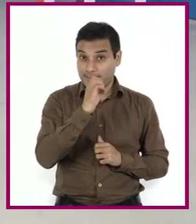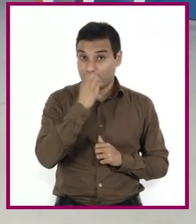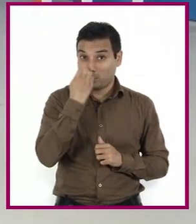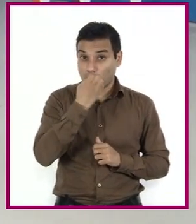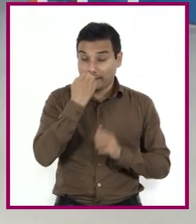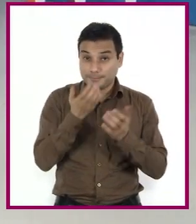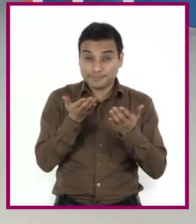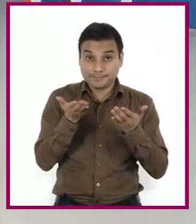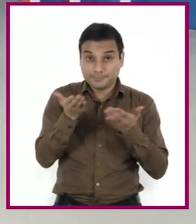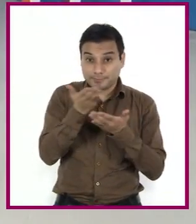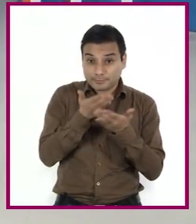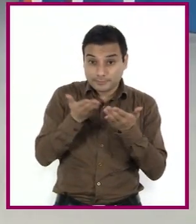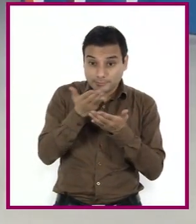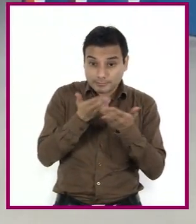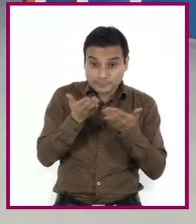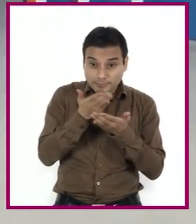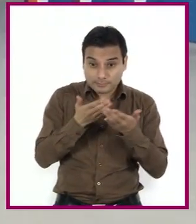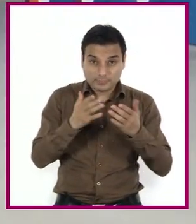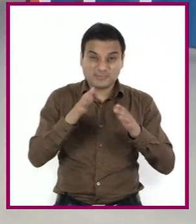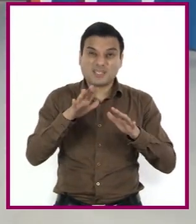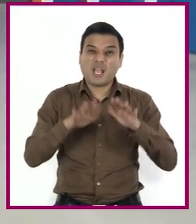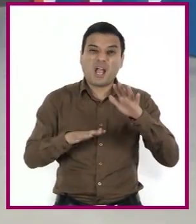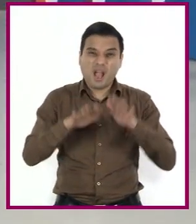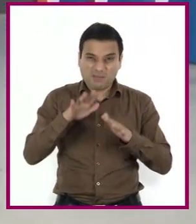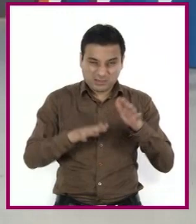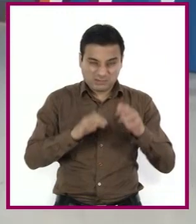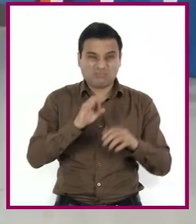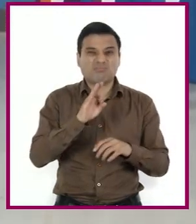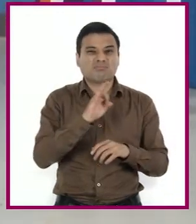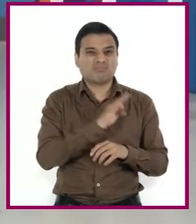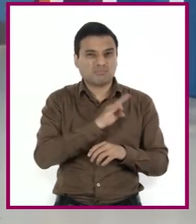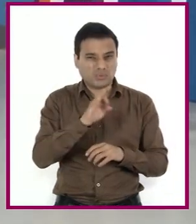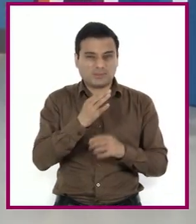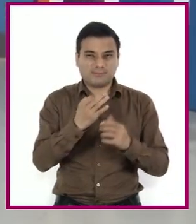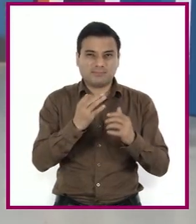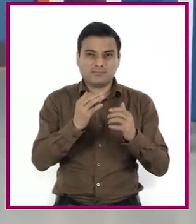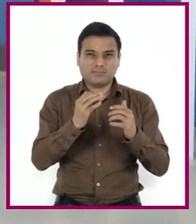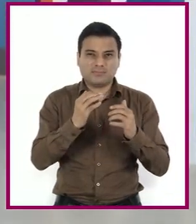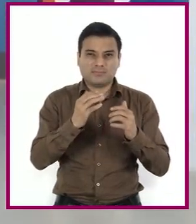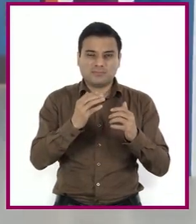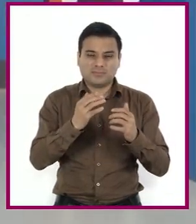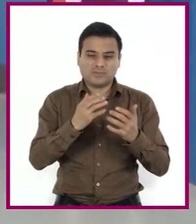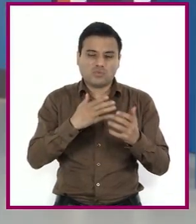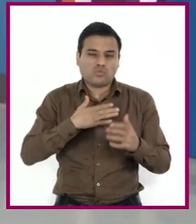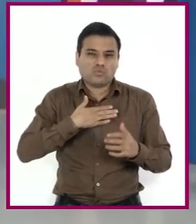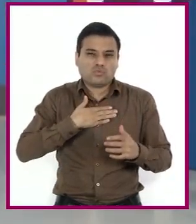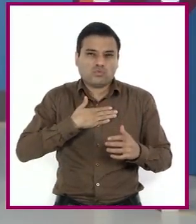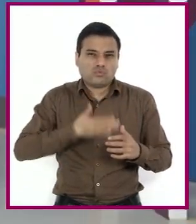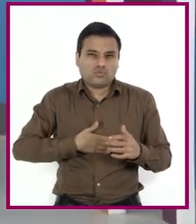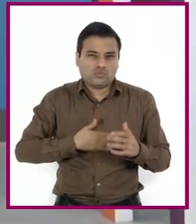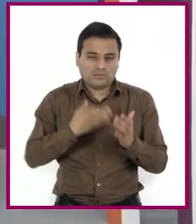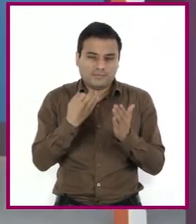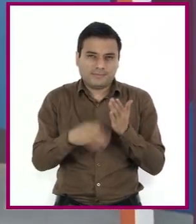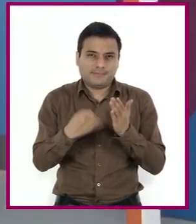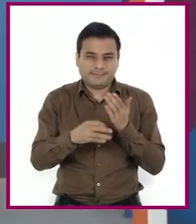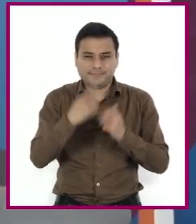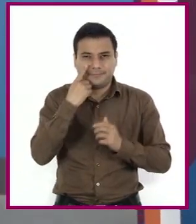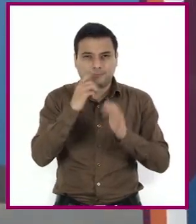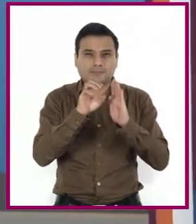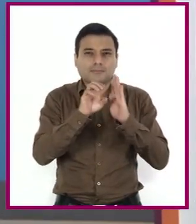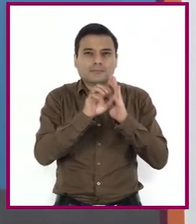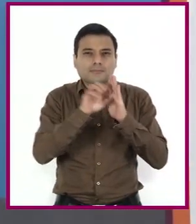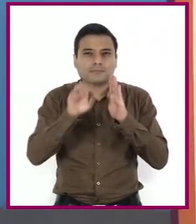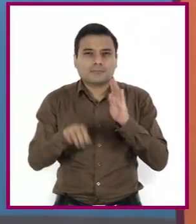darse casos en los que no se actúa de manera imparcial. Por ejemplo, cuando algún profesor o profesora tiene